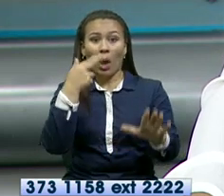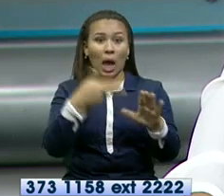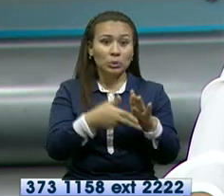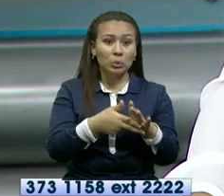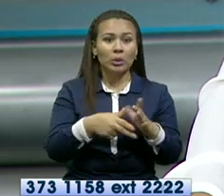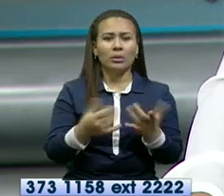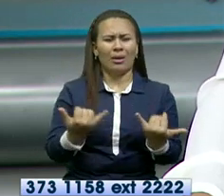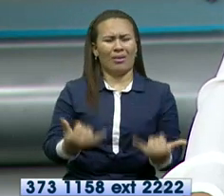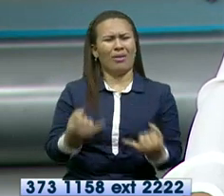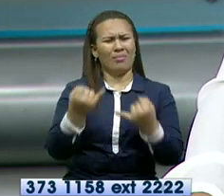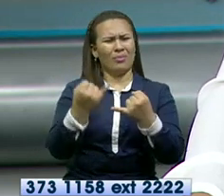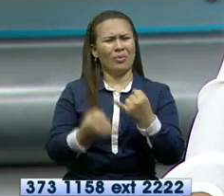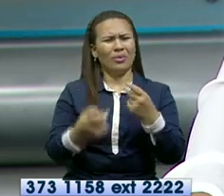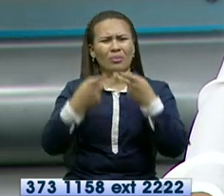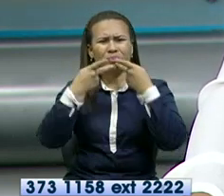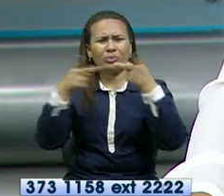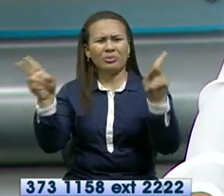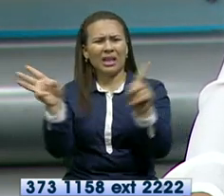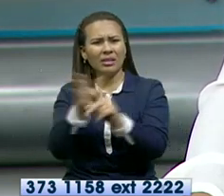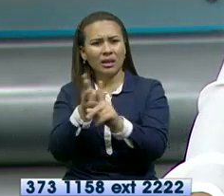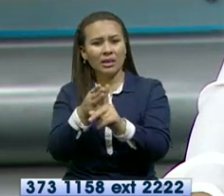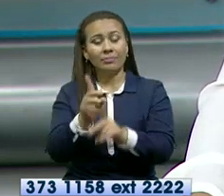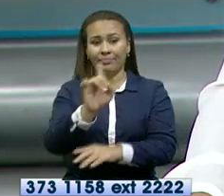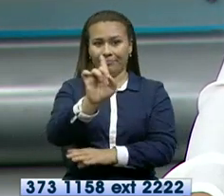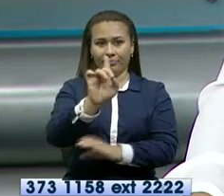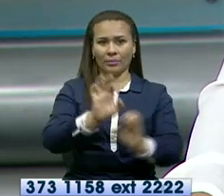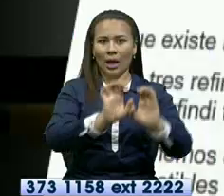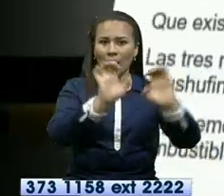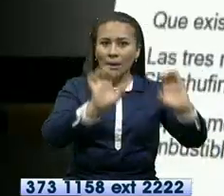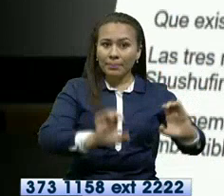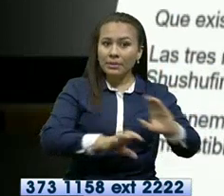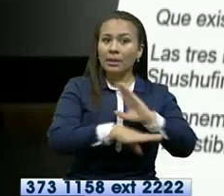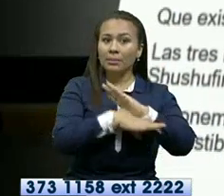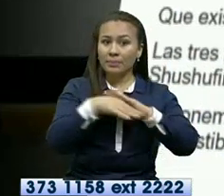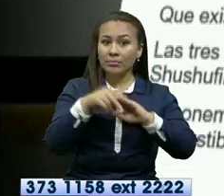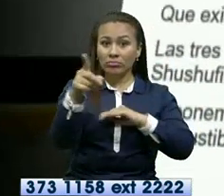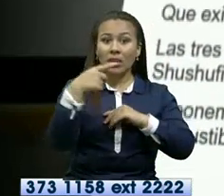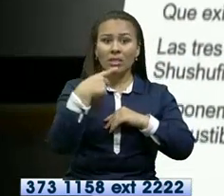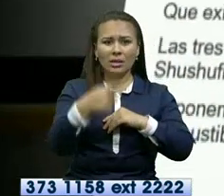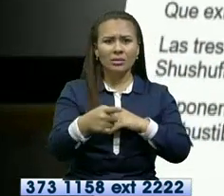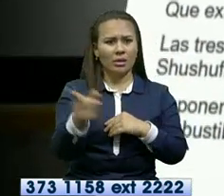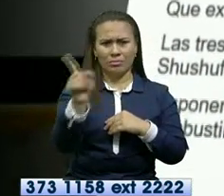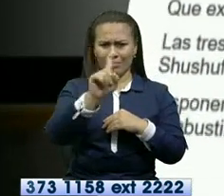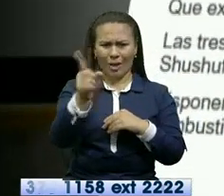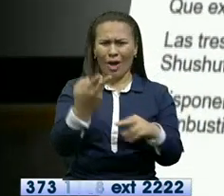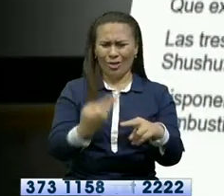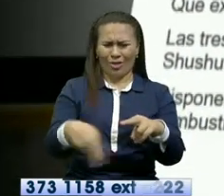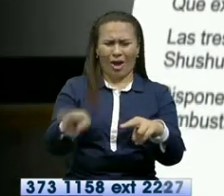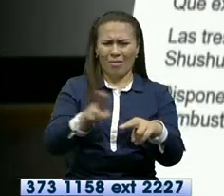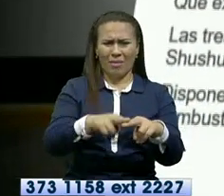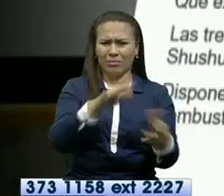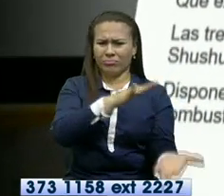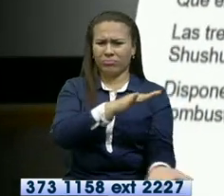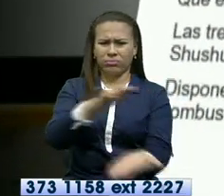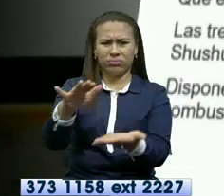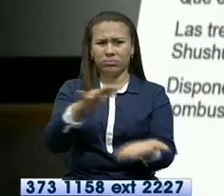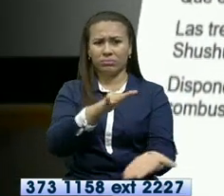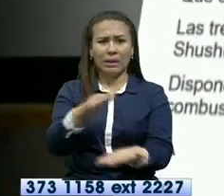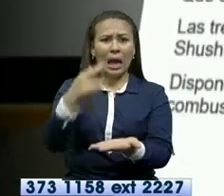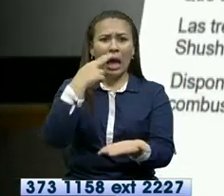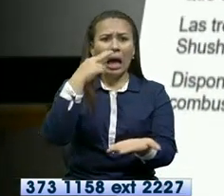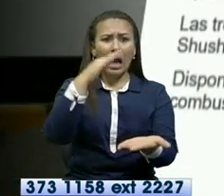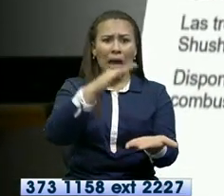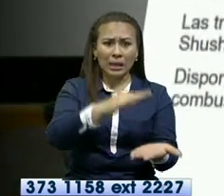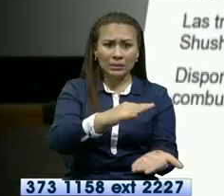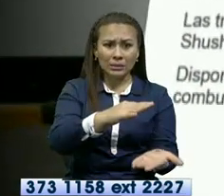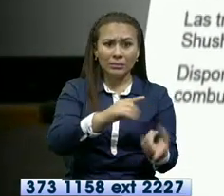últimos días, la empresa pública Petroecuador informa a la ciudadanía que existe normalidad respecto a la provisión de derivados de